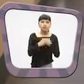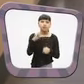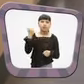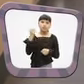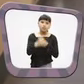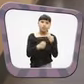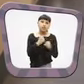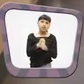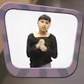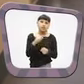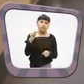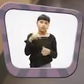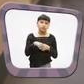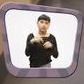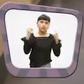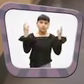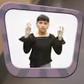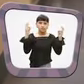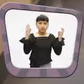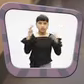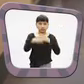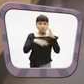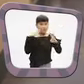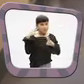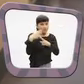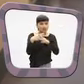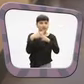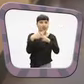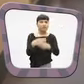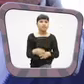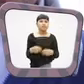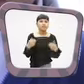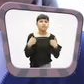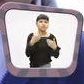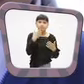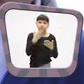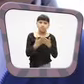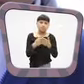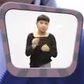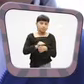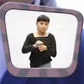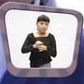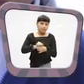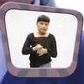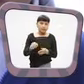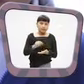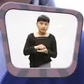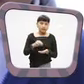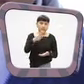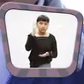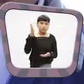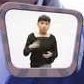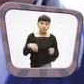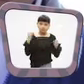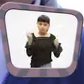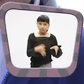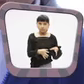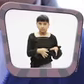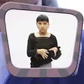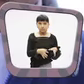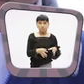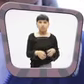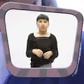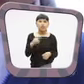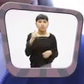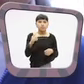este año o el otro año, o sea, saquemos el título del mundial. Tengan un buen rendimiento en el ajedrez, que nunca